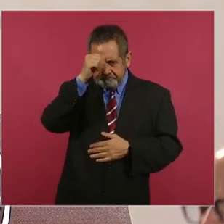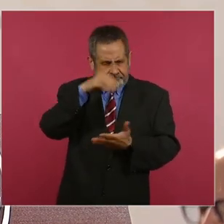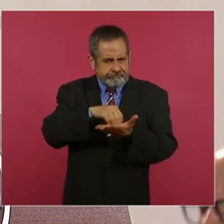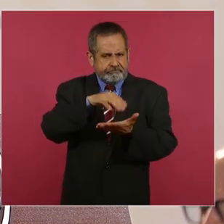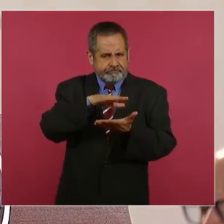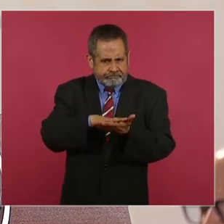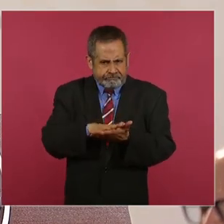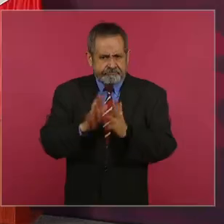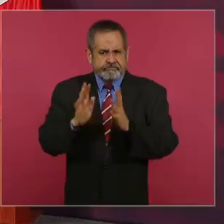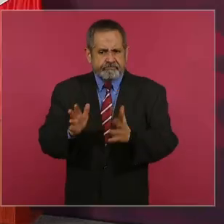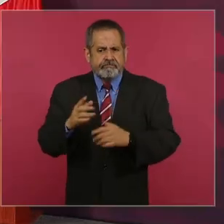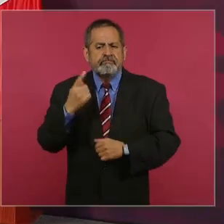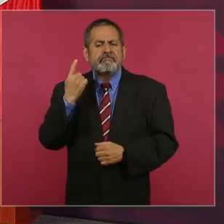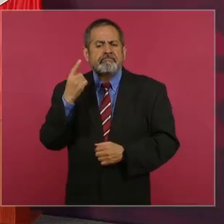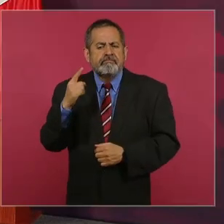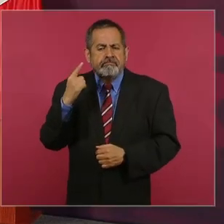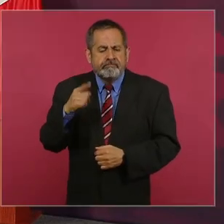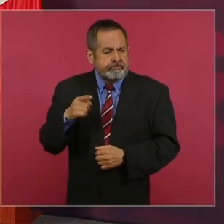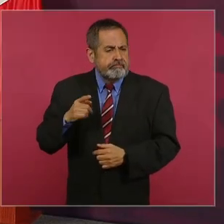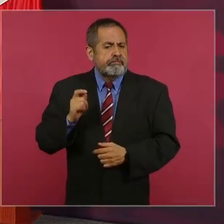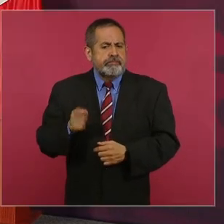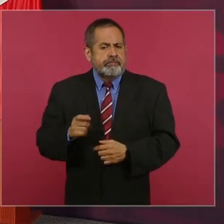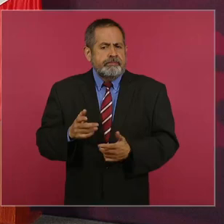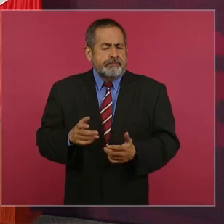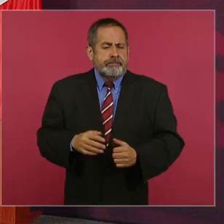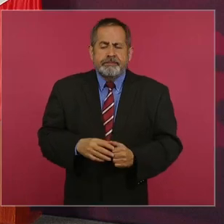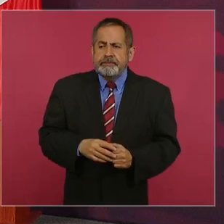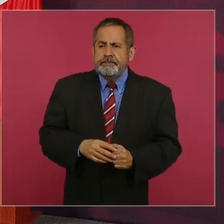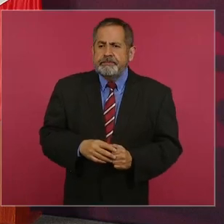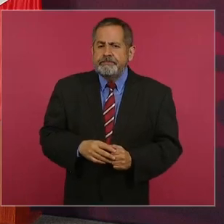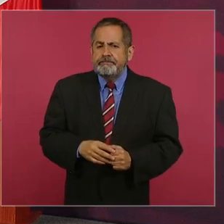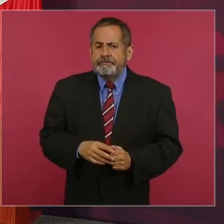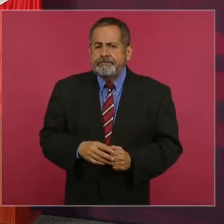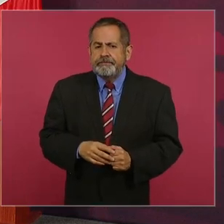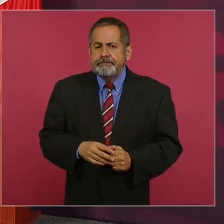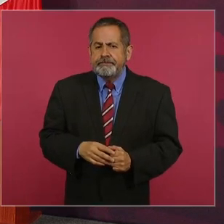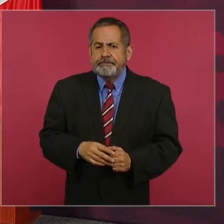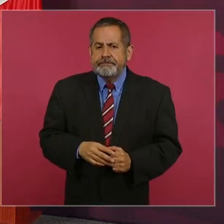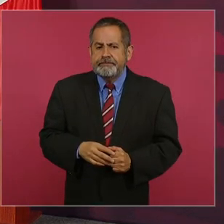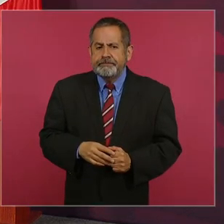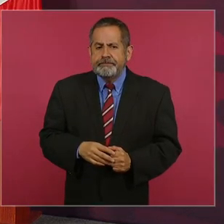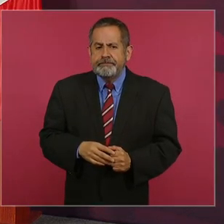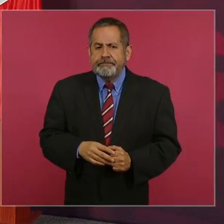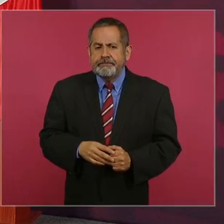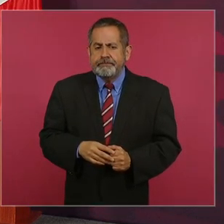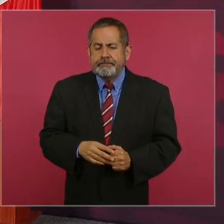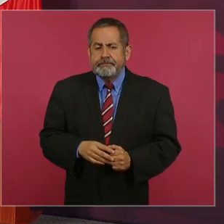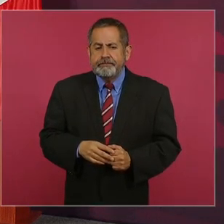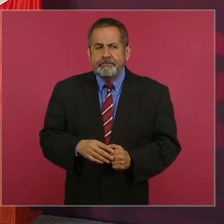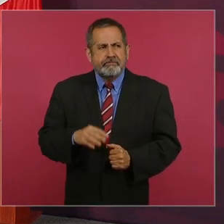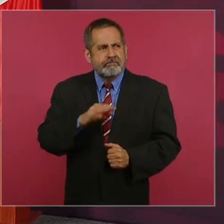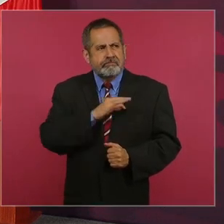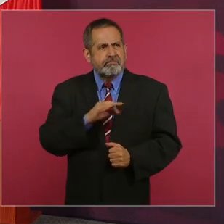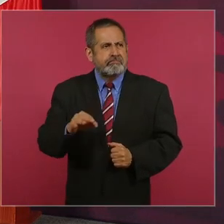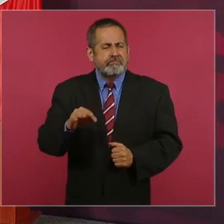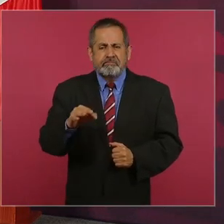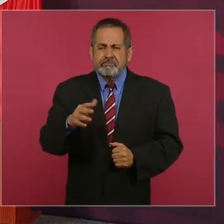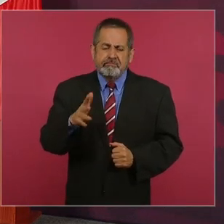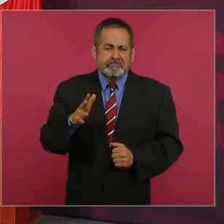se tengan más de tres mil